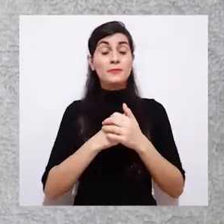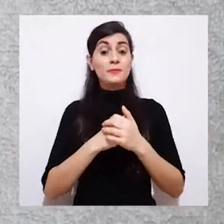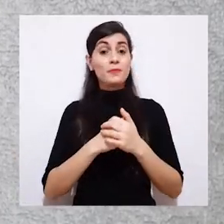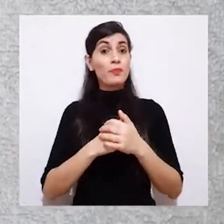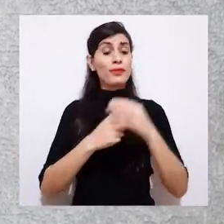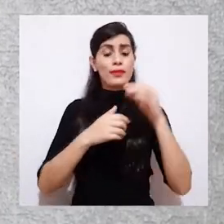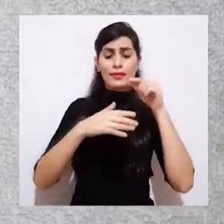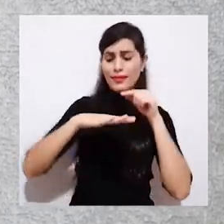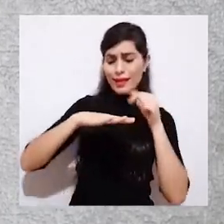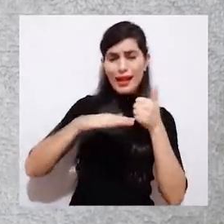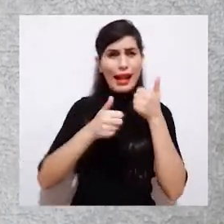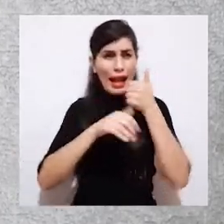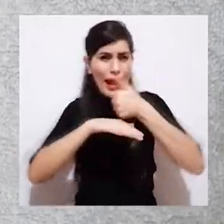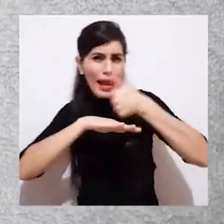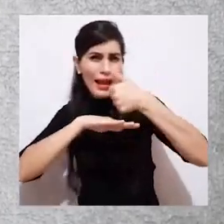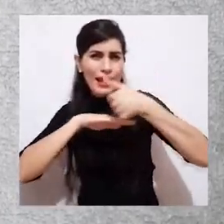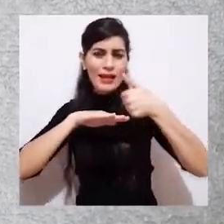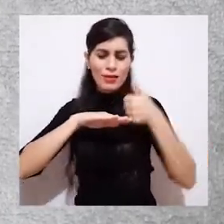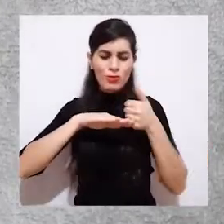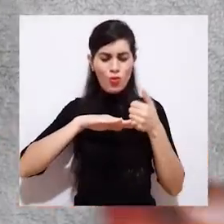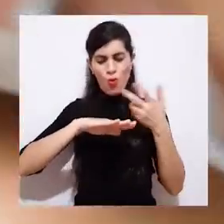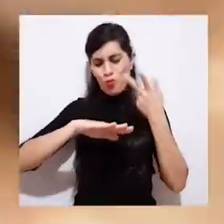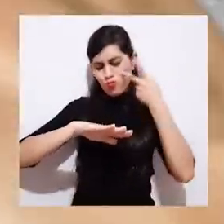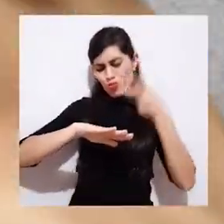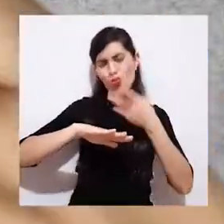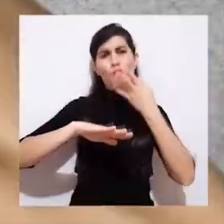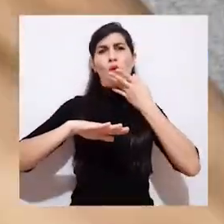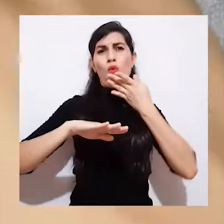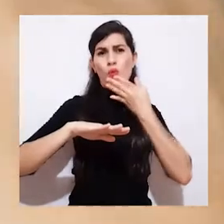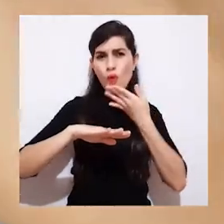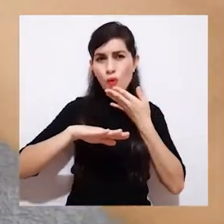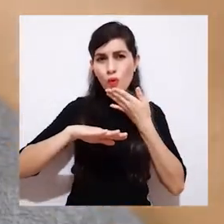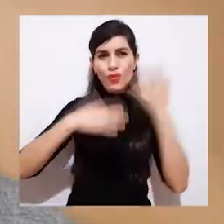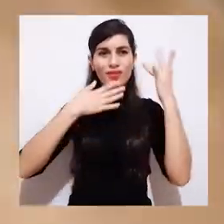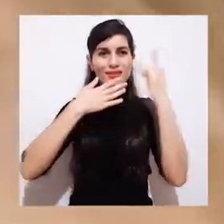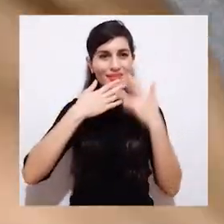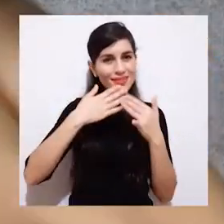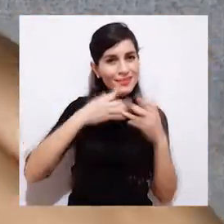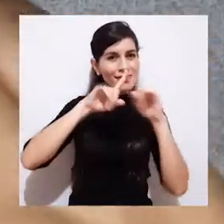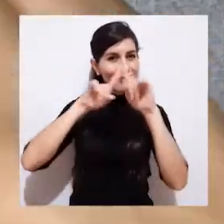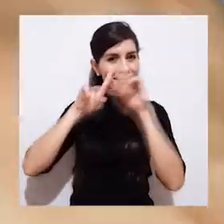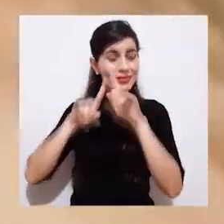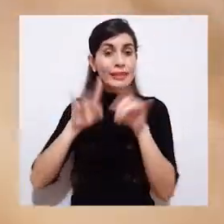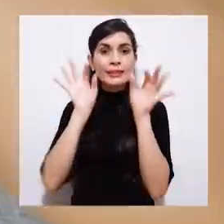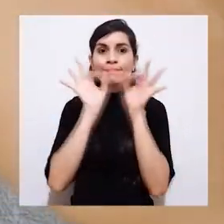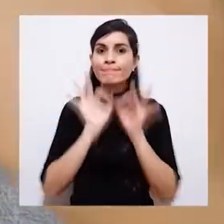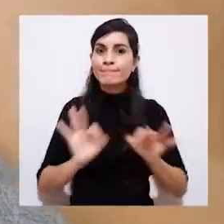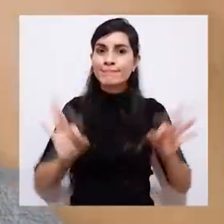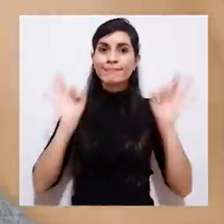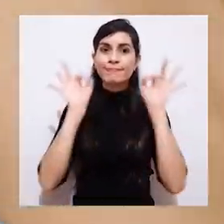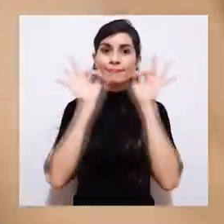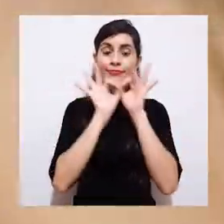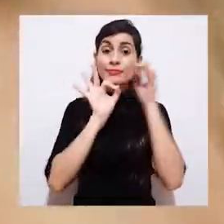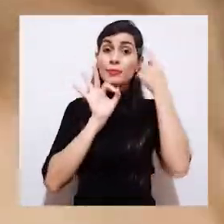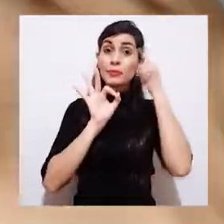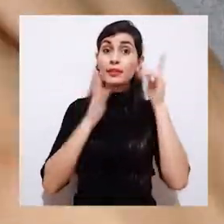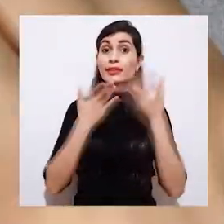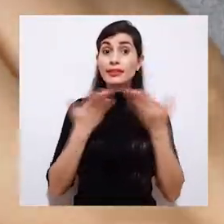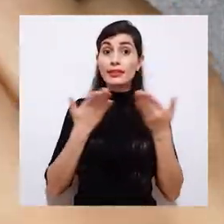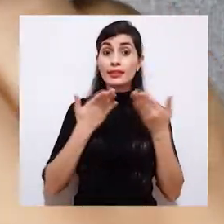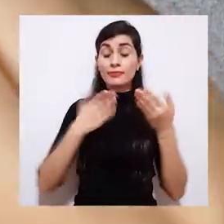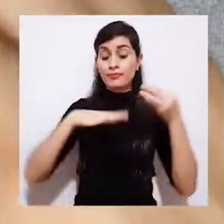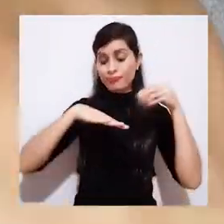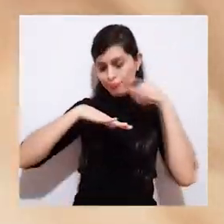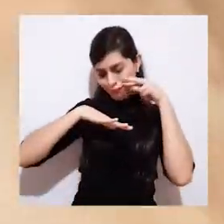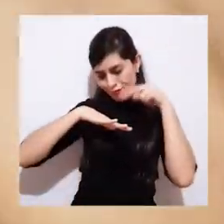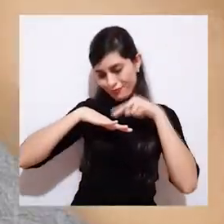todos estos detalles de lo que es agregar profundidad, los tipos de sangre que vamos a utilizar son muy importantes para que el efecto se vea